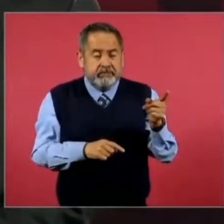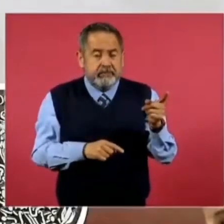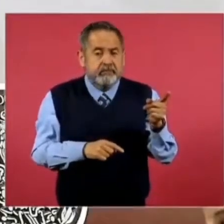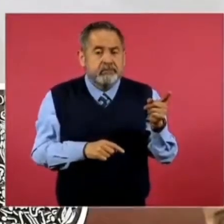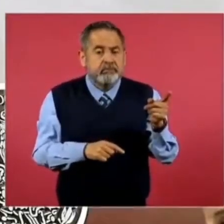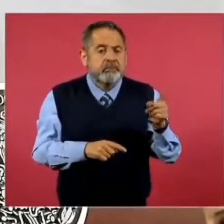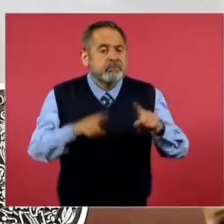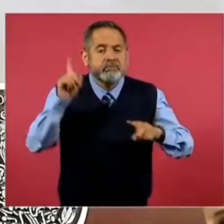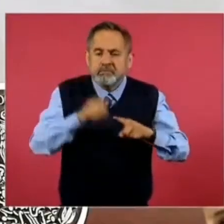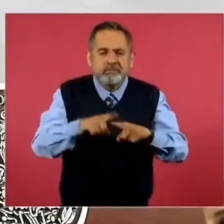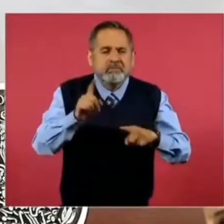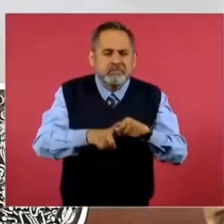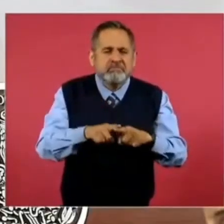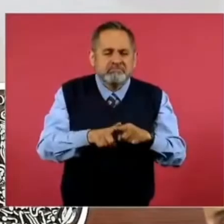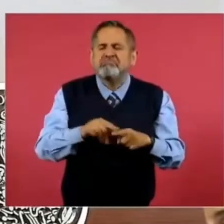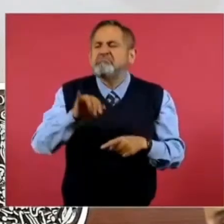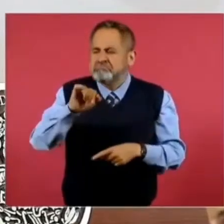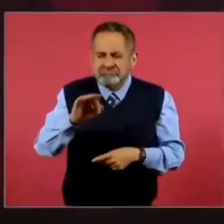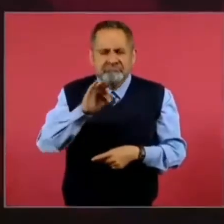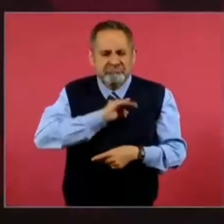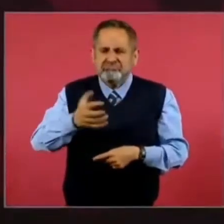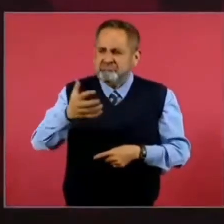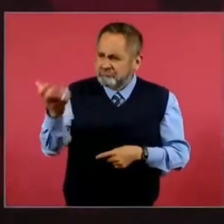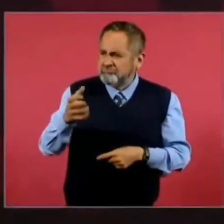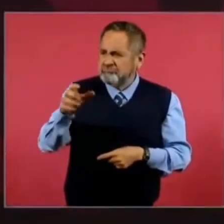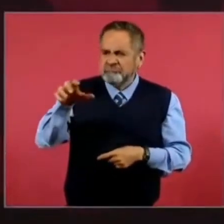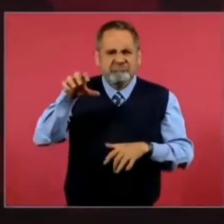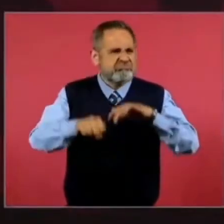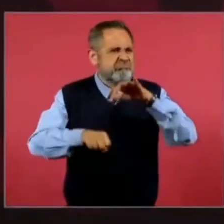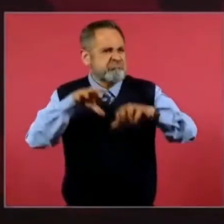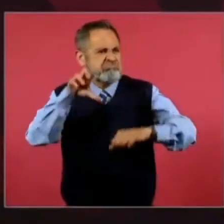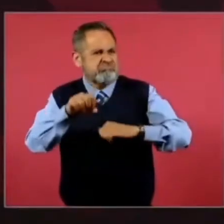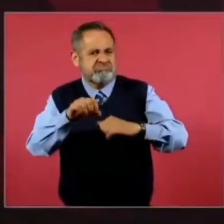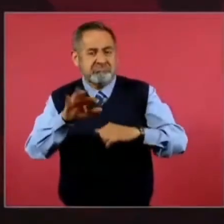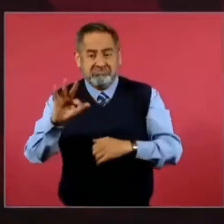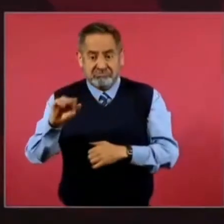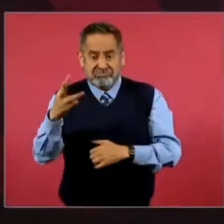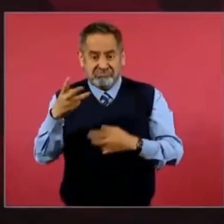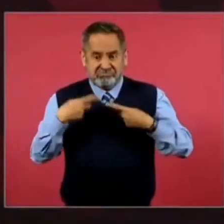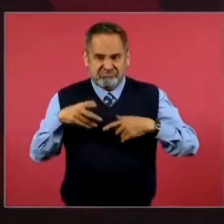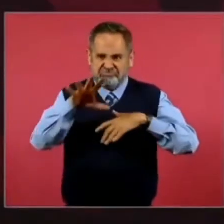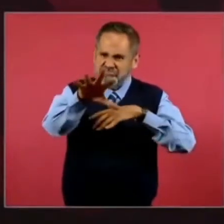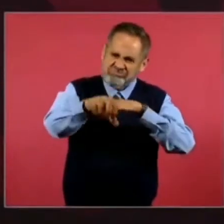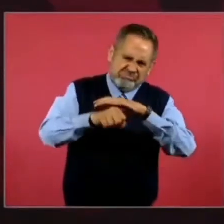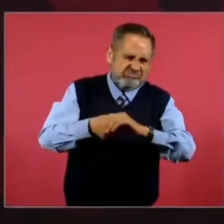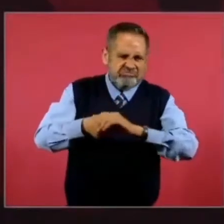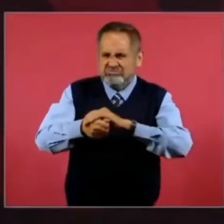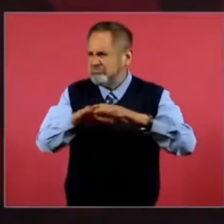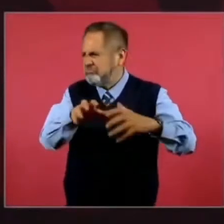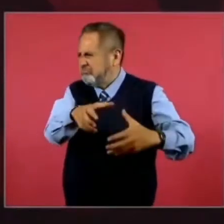que quien sí podía llevar a cabo una operación